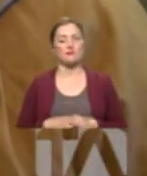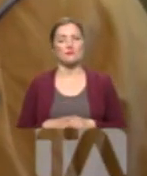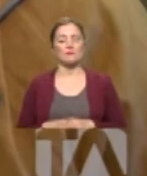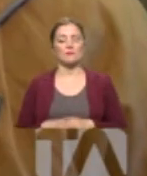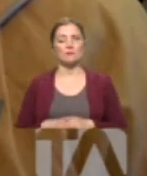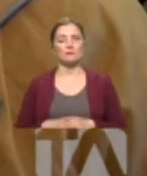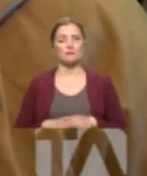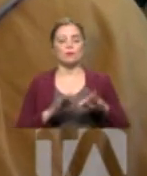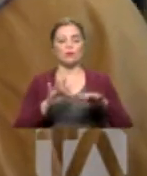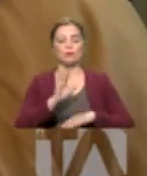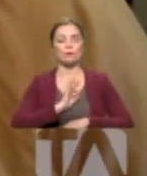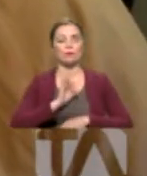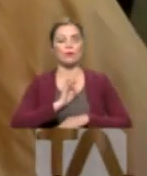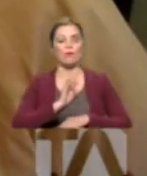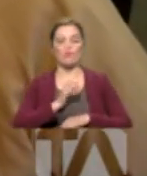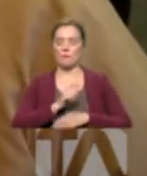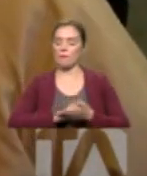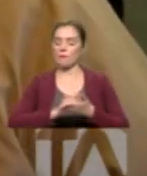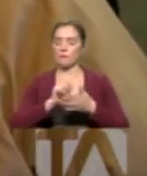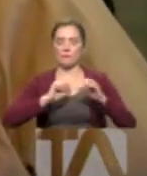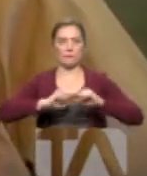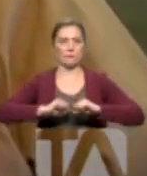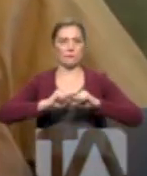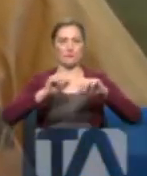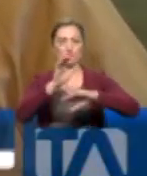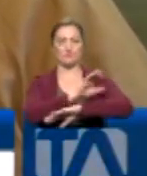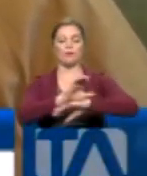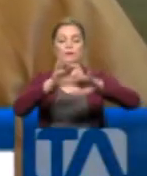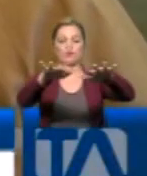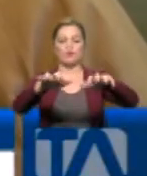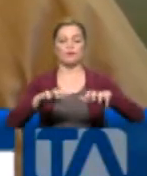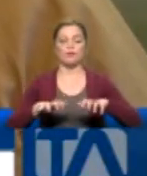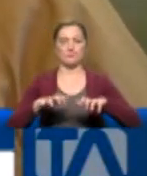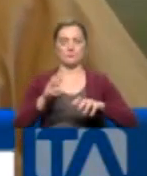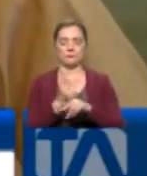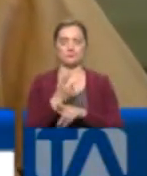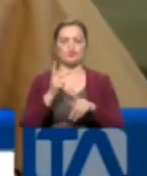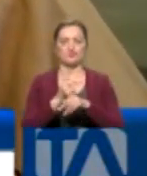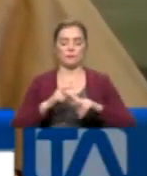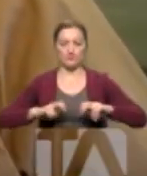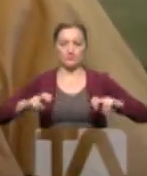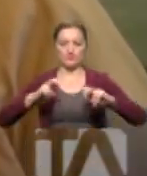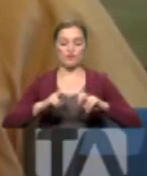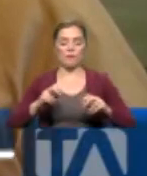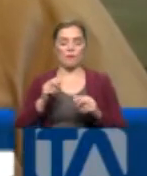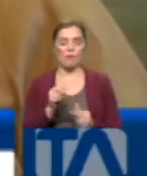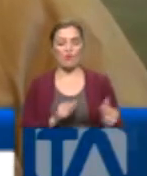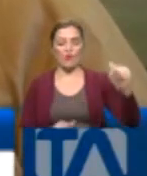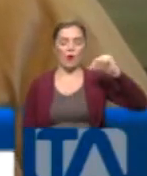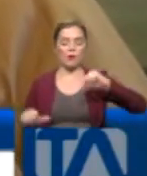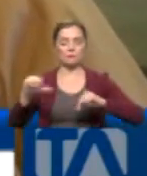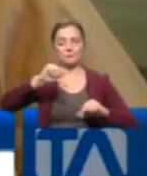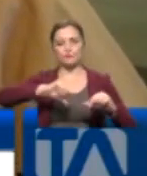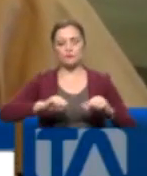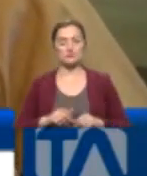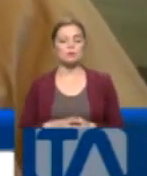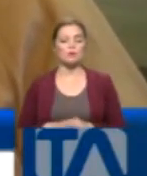aprobación de la Secretaría Técnica se podría hacer cultivos para producción, investigación,